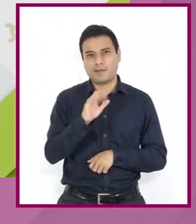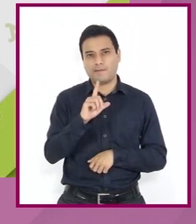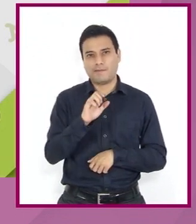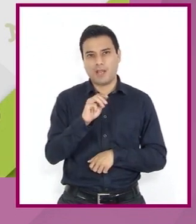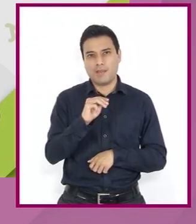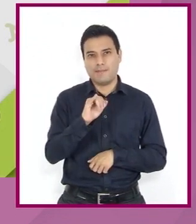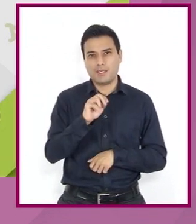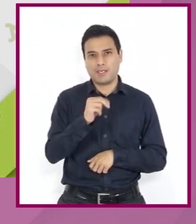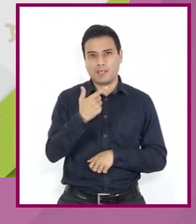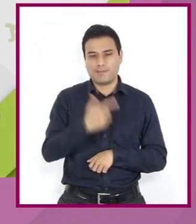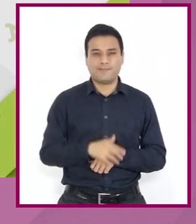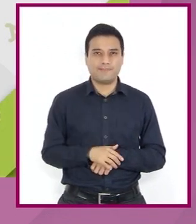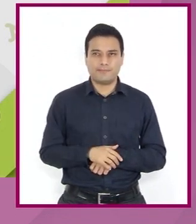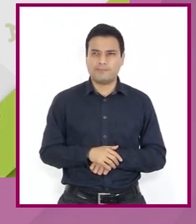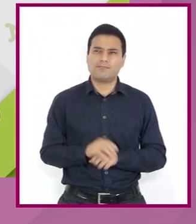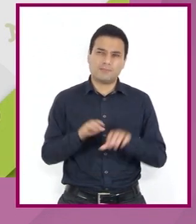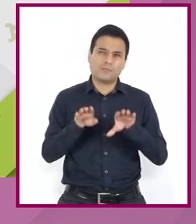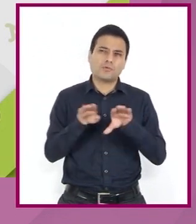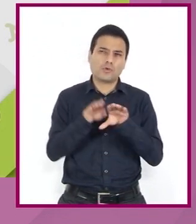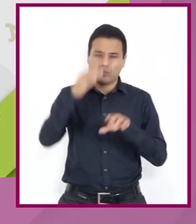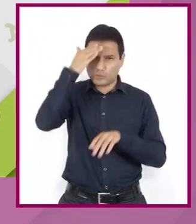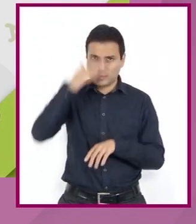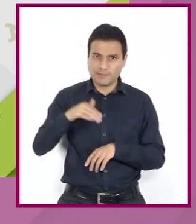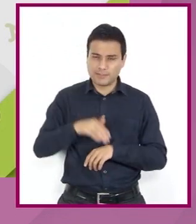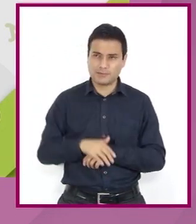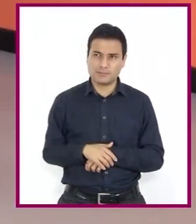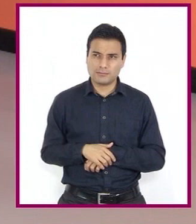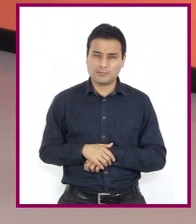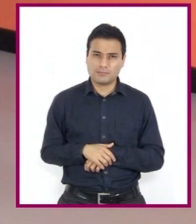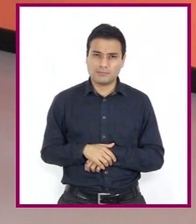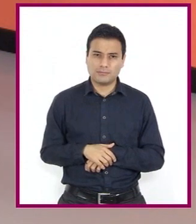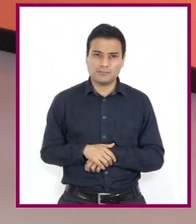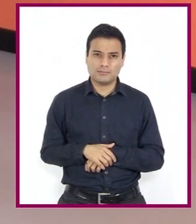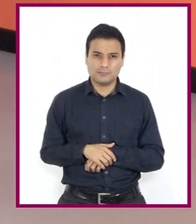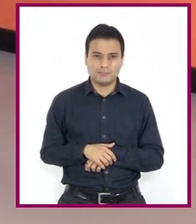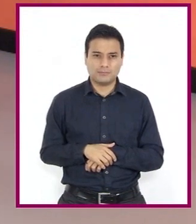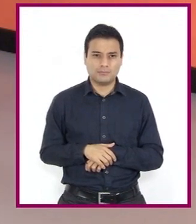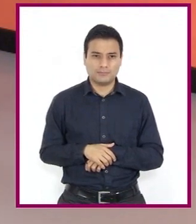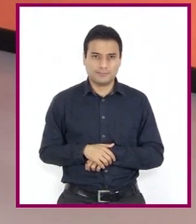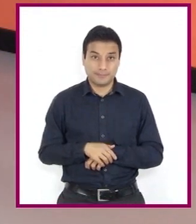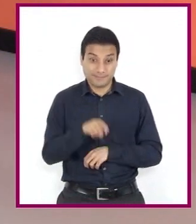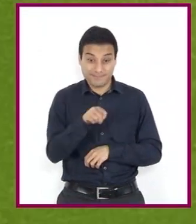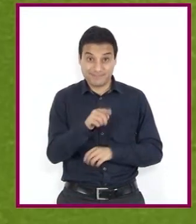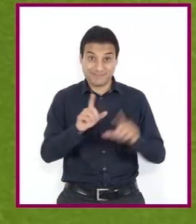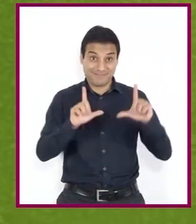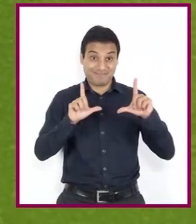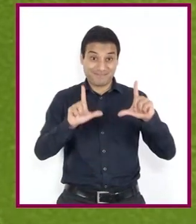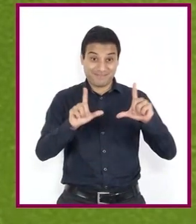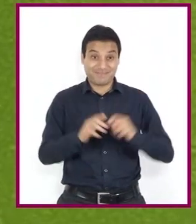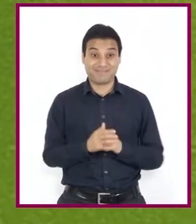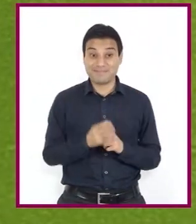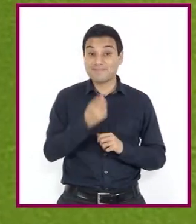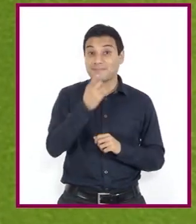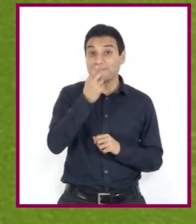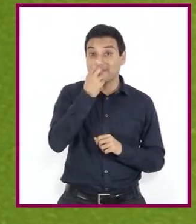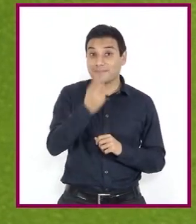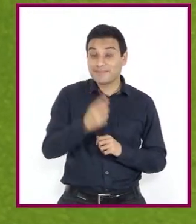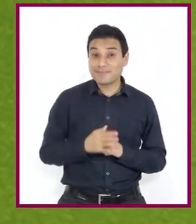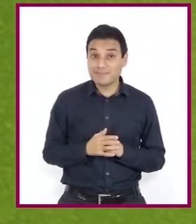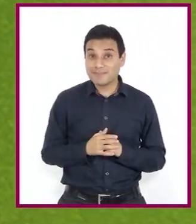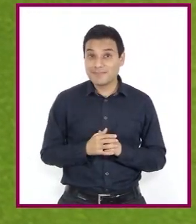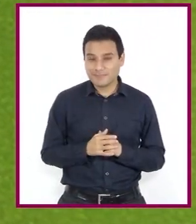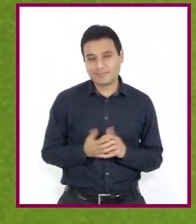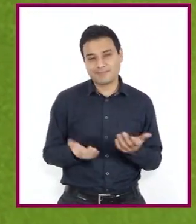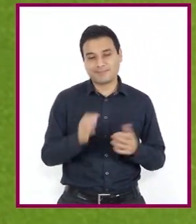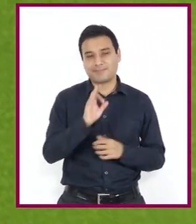Así es, maestra. ¿Cómo lo infirió? No di muchos datos. Ah, es que aquí en la placa dice representación del experimento